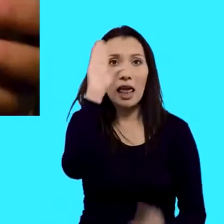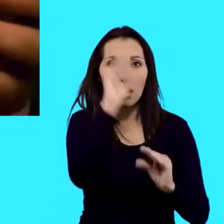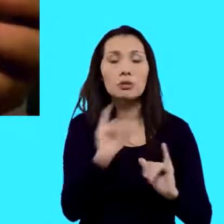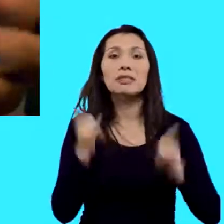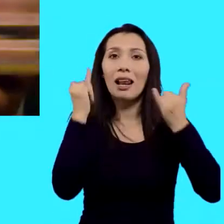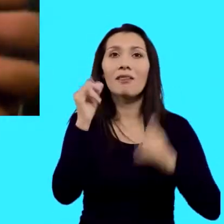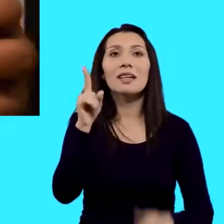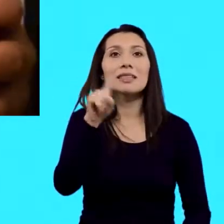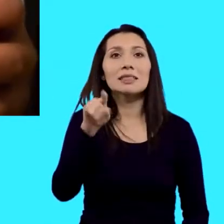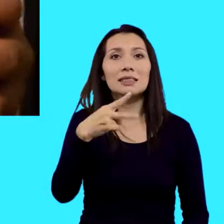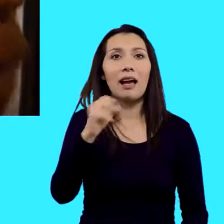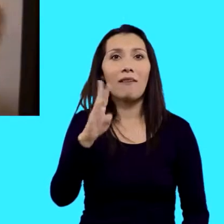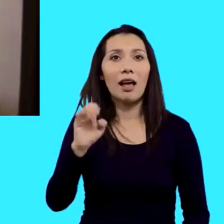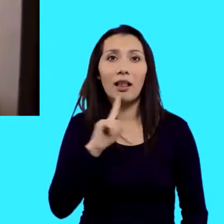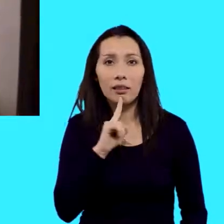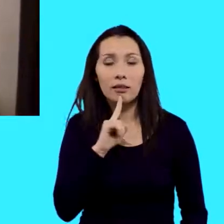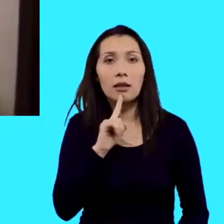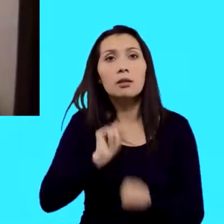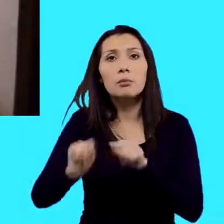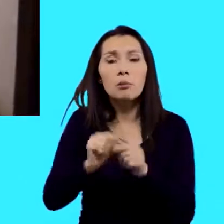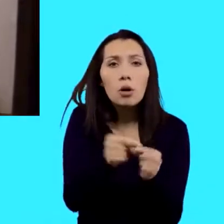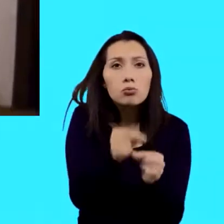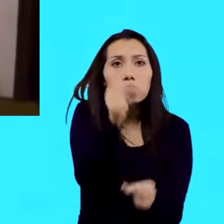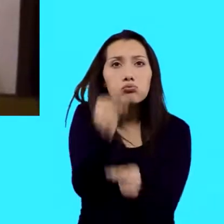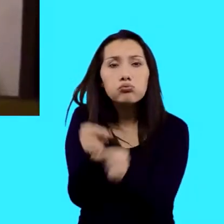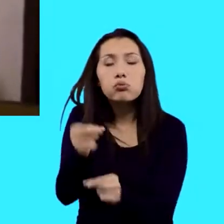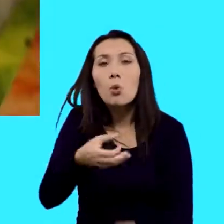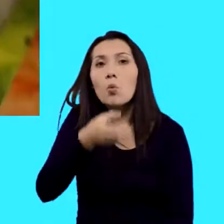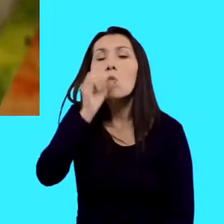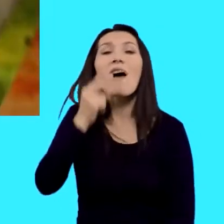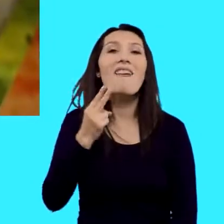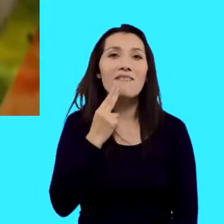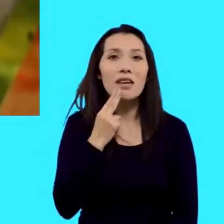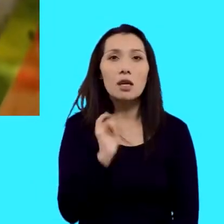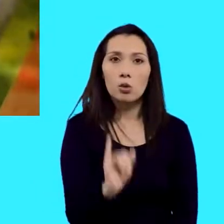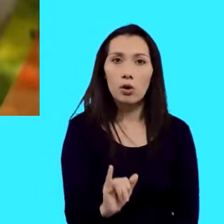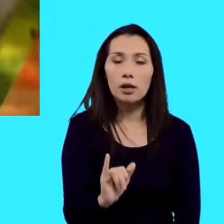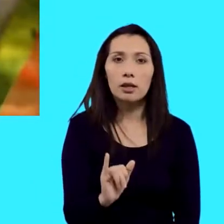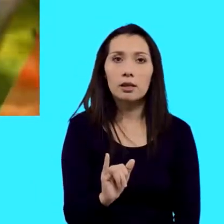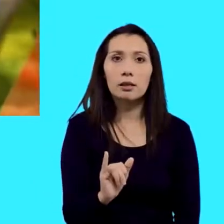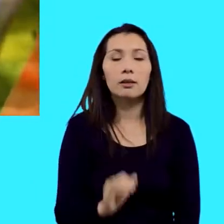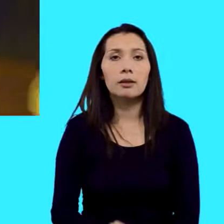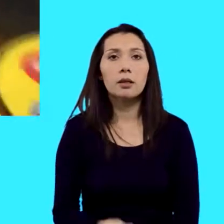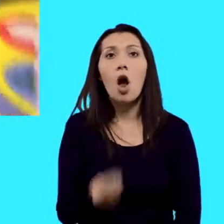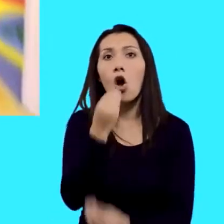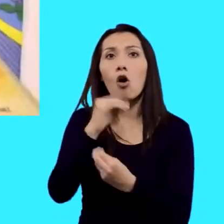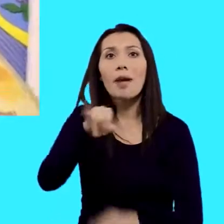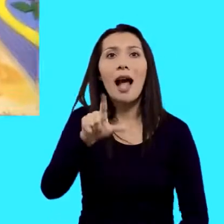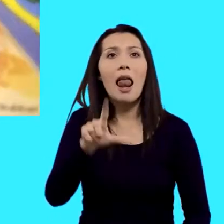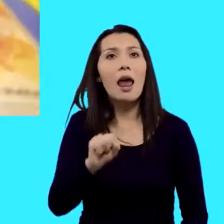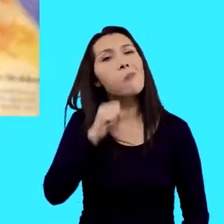celebramos Shabbat y se prenden velas, se toma vino y se come